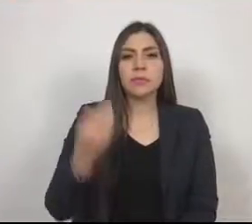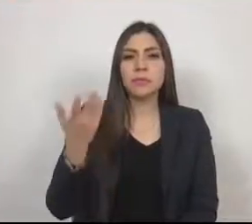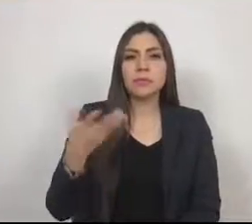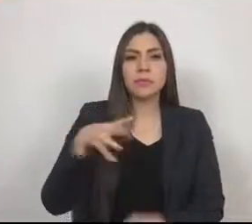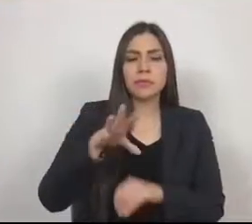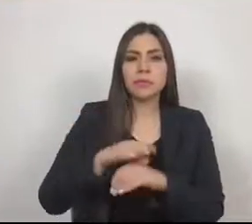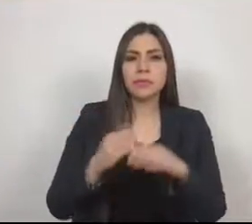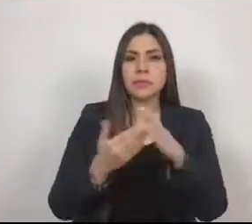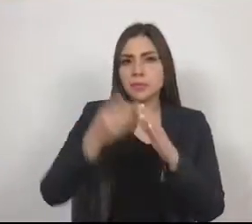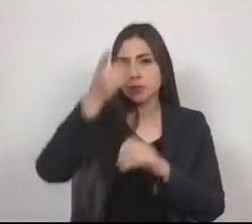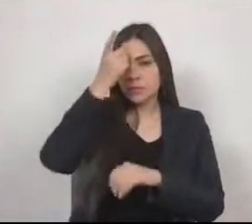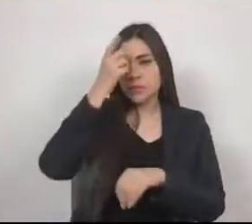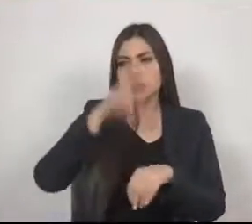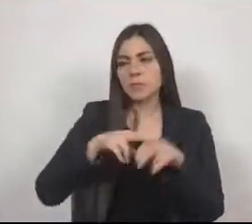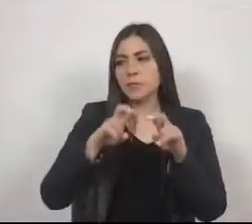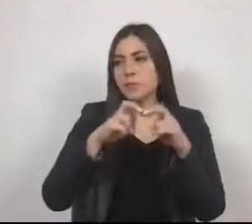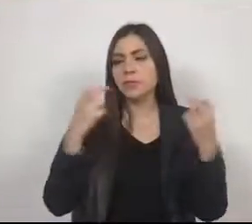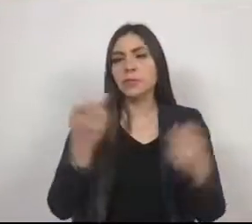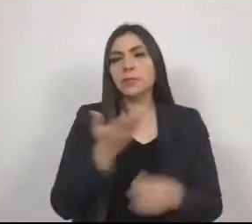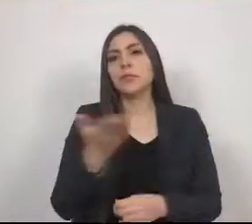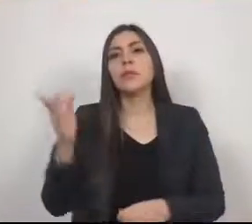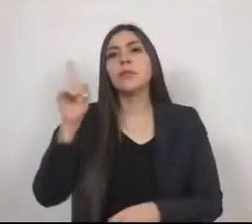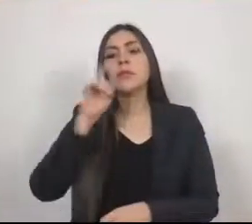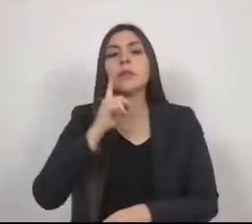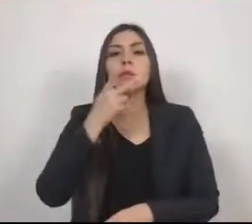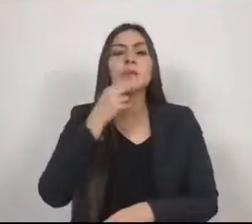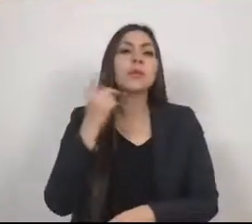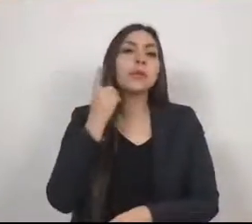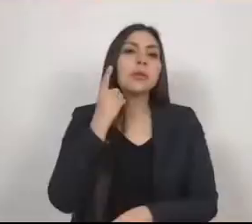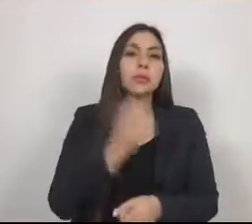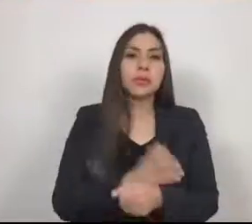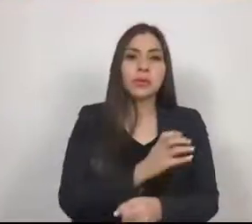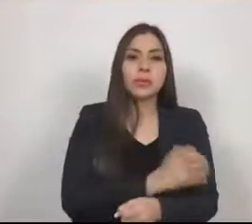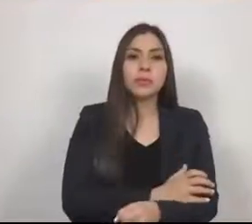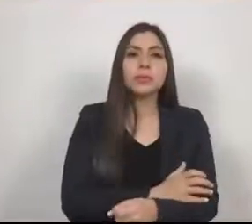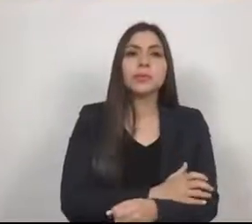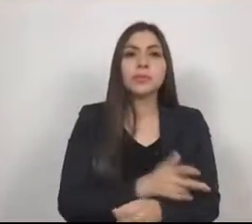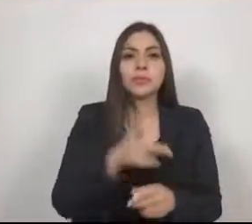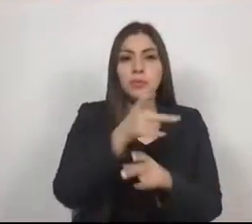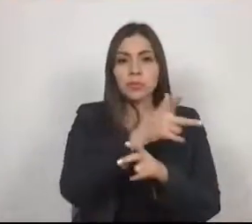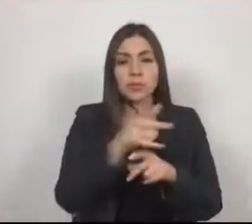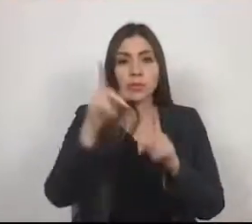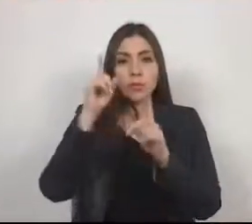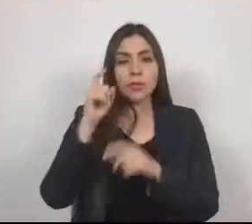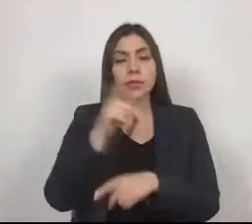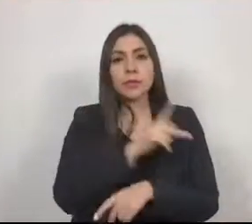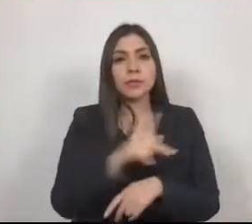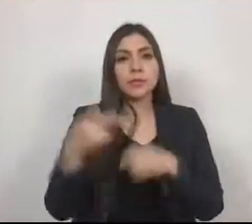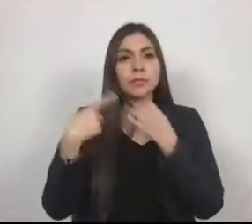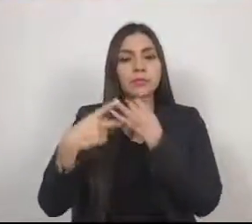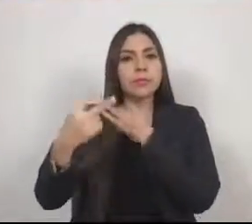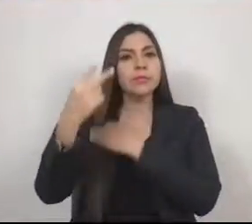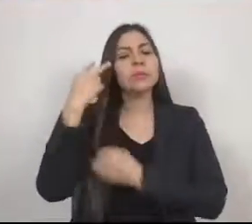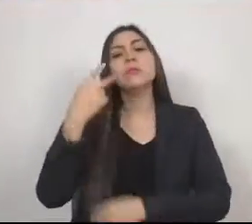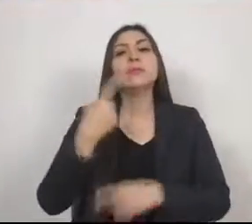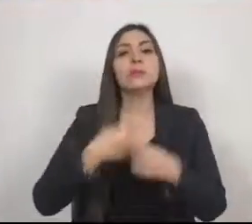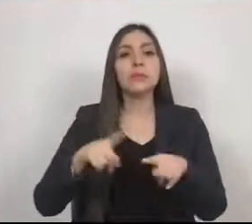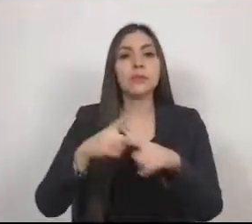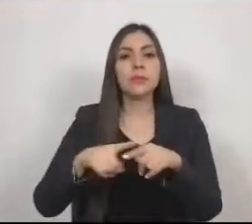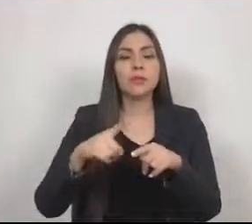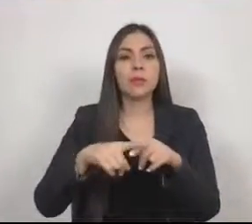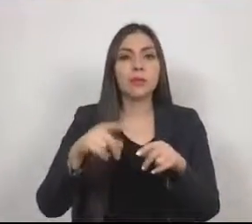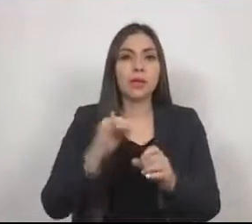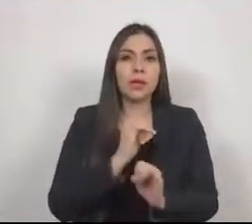Compañeras diputadas, compañeros diputados, medios de comunicación, a todos los que nos siguen desde las diferentes plataformas digitales y a